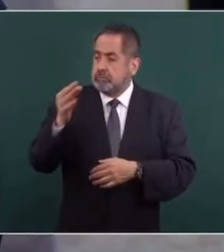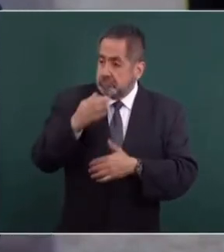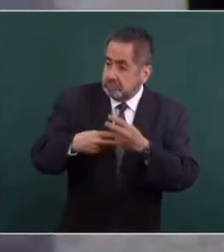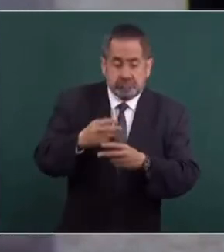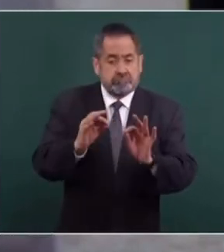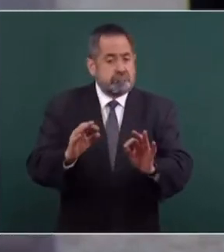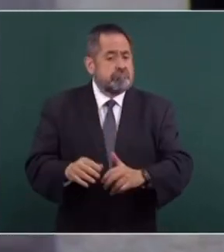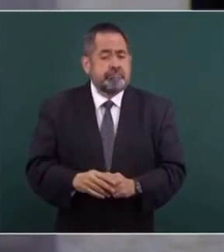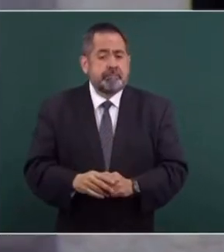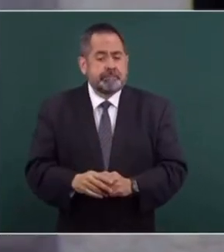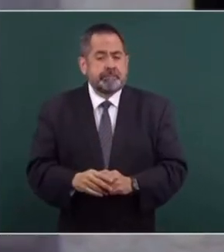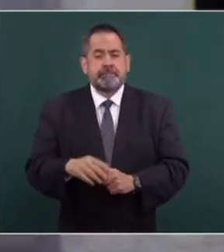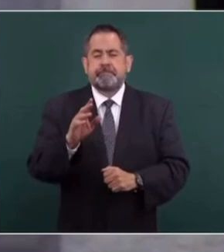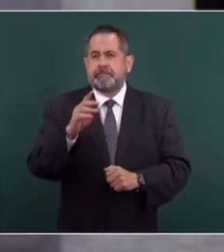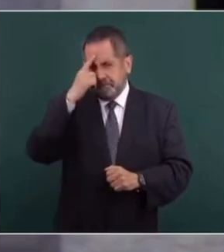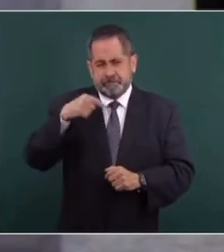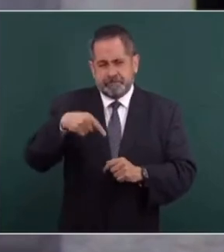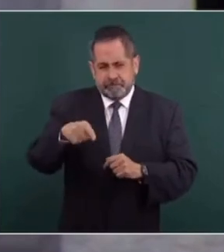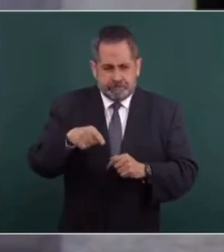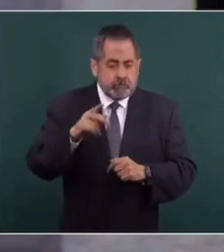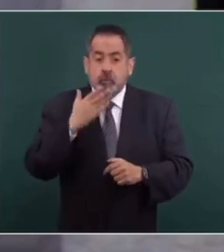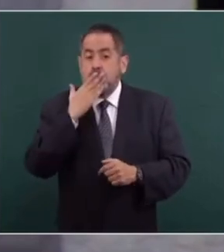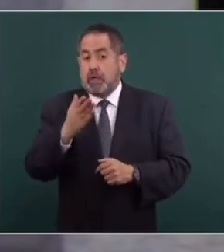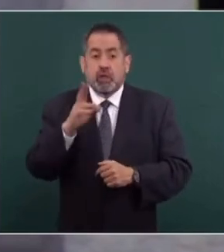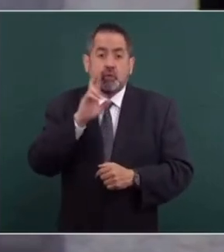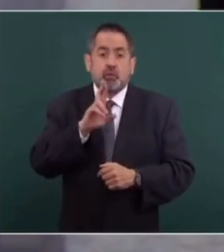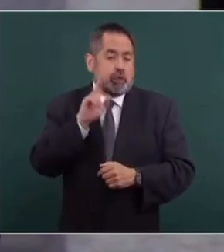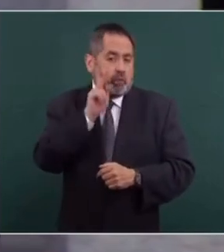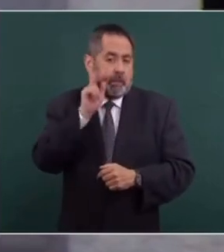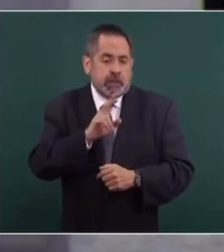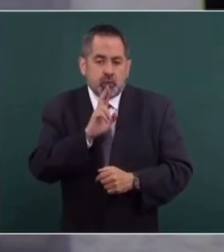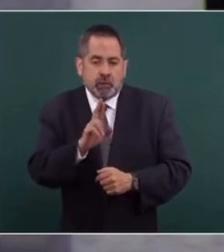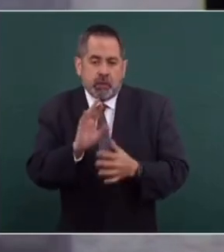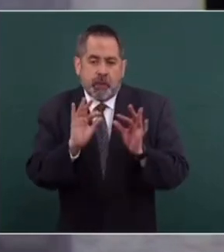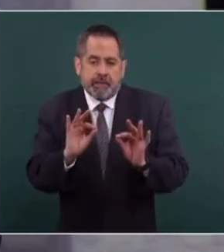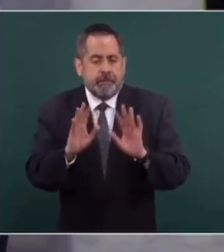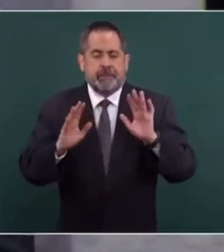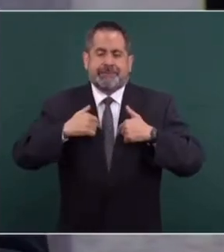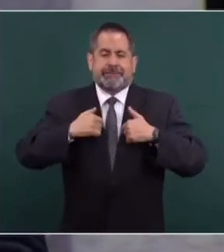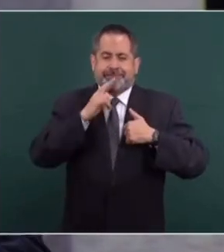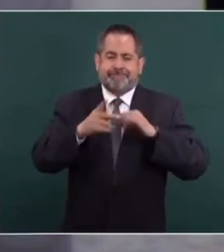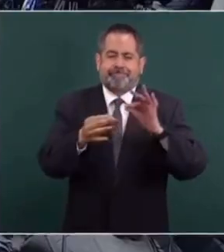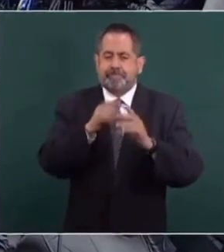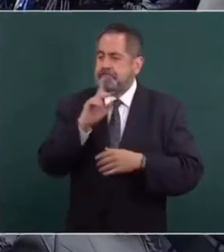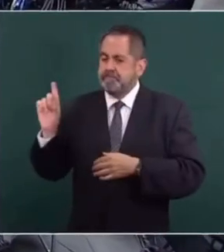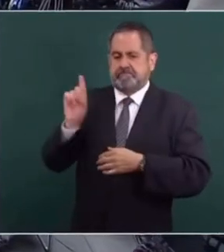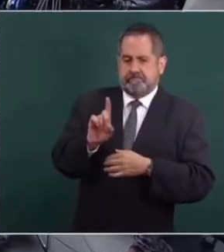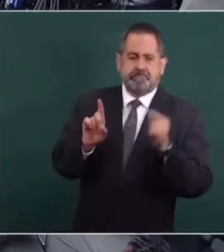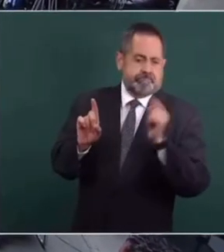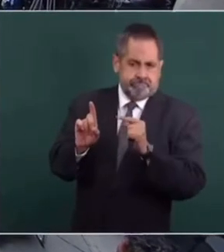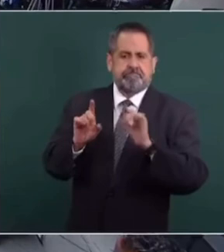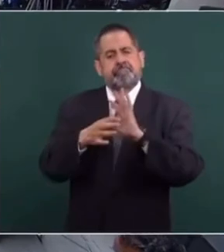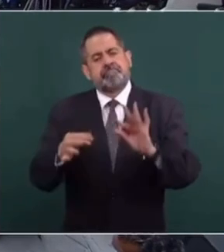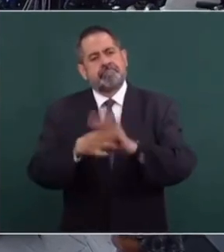la primera etapa son buenos los resultados, pero prefiero que ella sea la que informe.